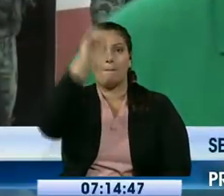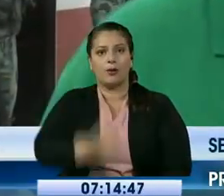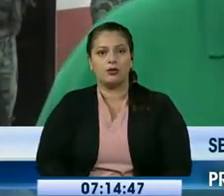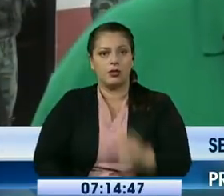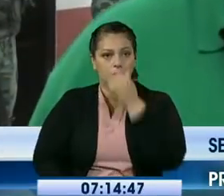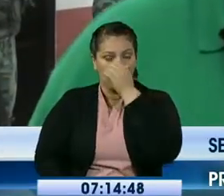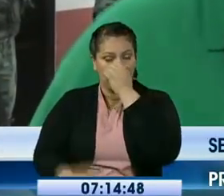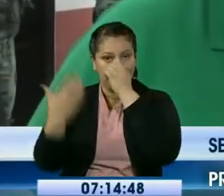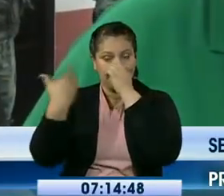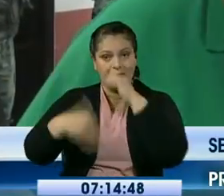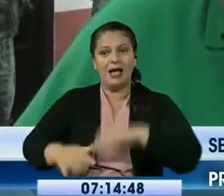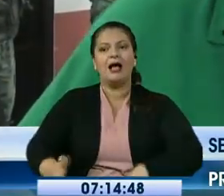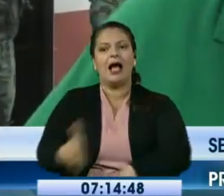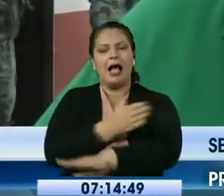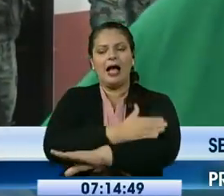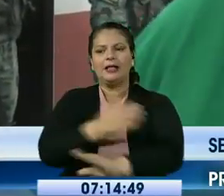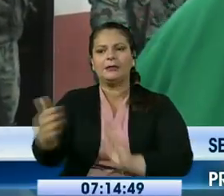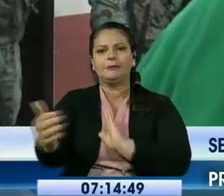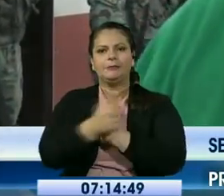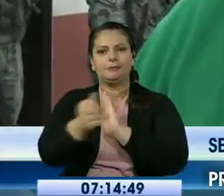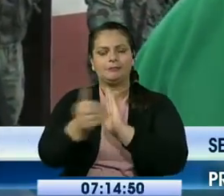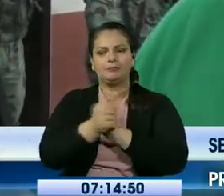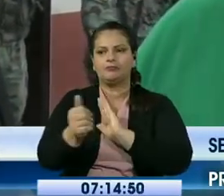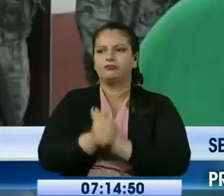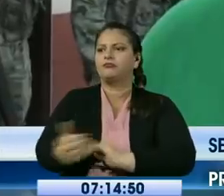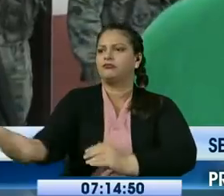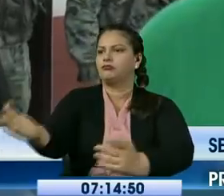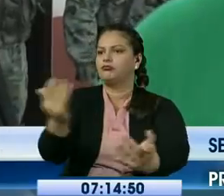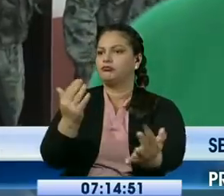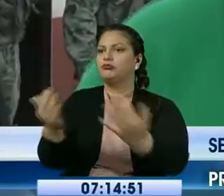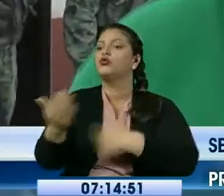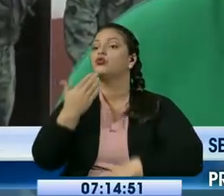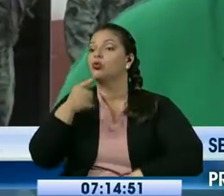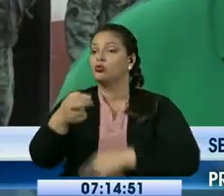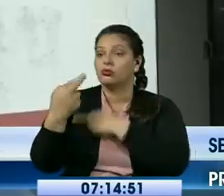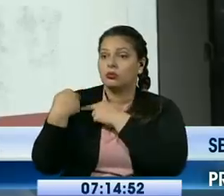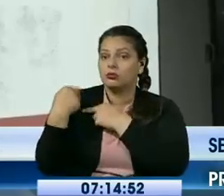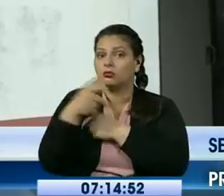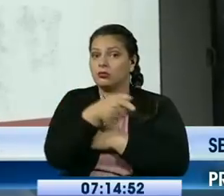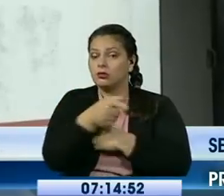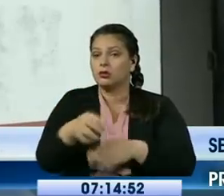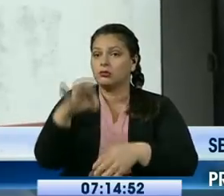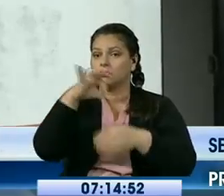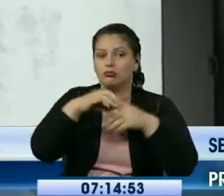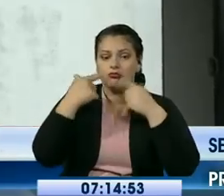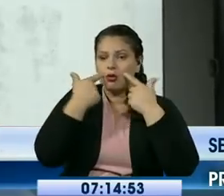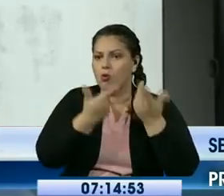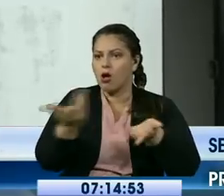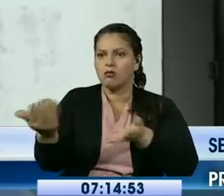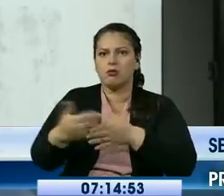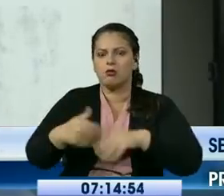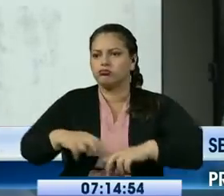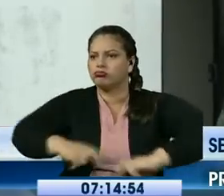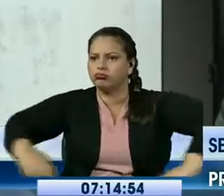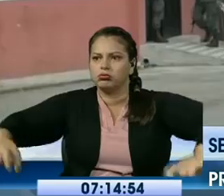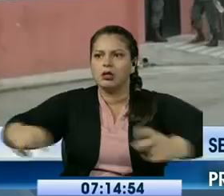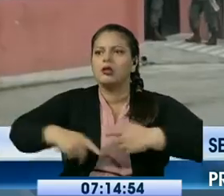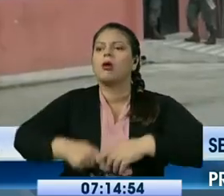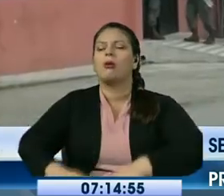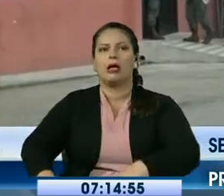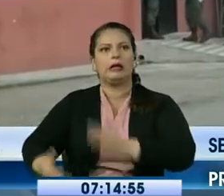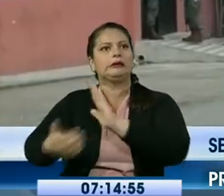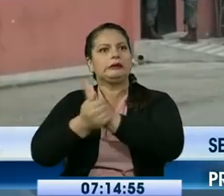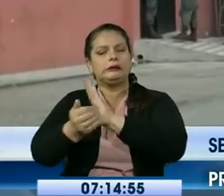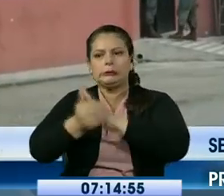capacitados, y esto se va a dar incluso hasta el mismo día de la consulta y referéndum. Un contingente de militares del Grupo 26 ENEPA